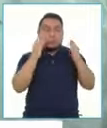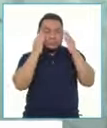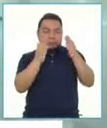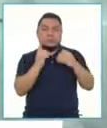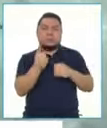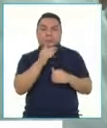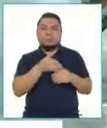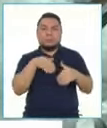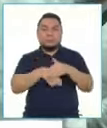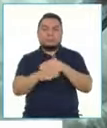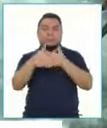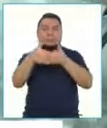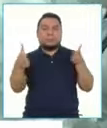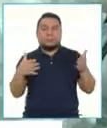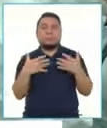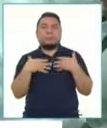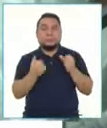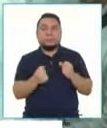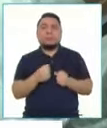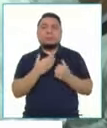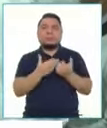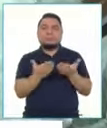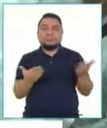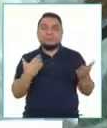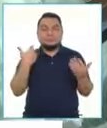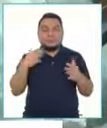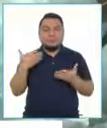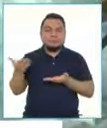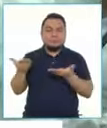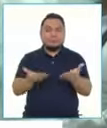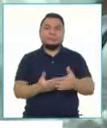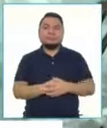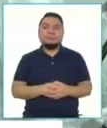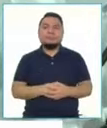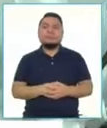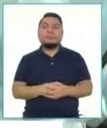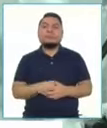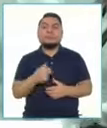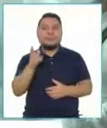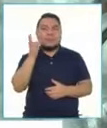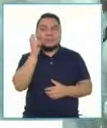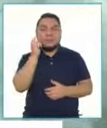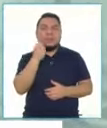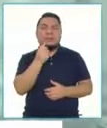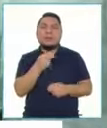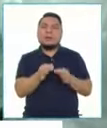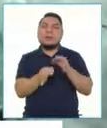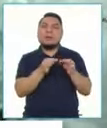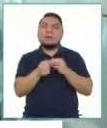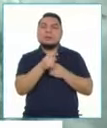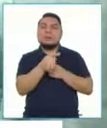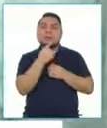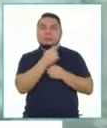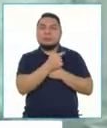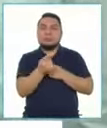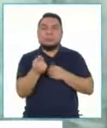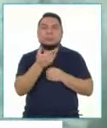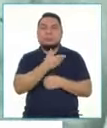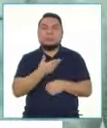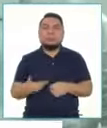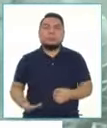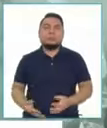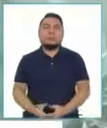en estas vías de salud con el equipamiento que ya ha llegado. Vamos a escuchar parte de la explicación que se hace al